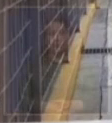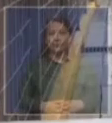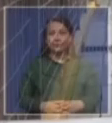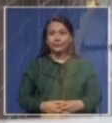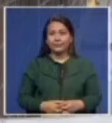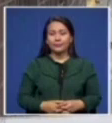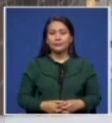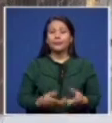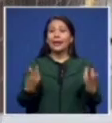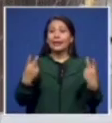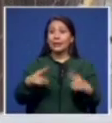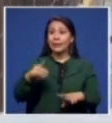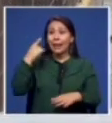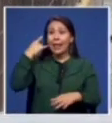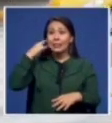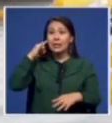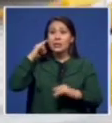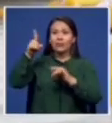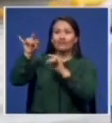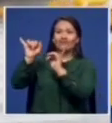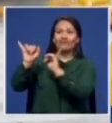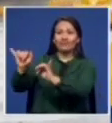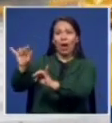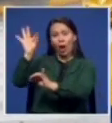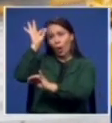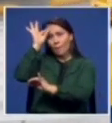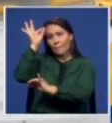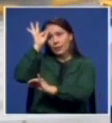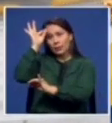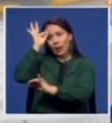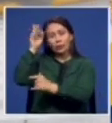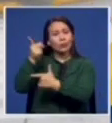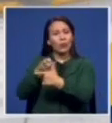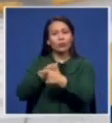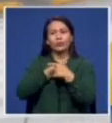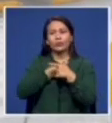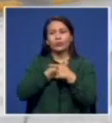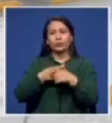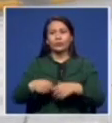Mientras tanto, la pequeña permanece en cuidados intensivos en el Hospital Roberto Gilbert.